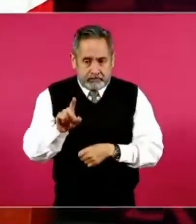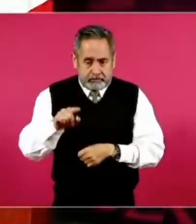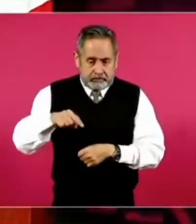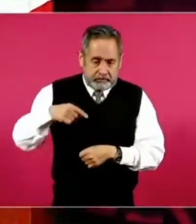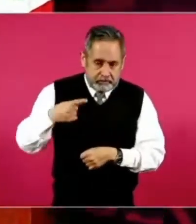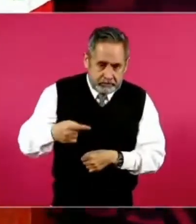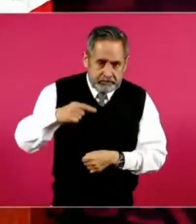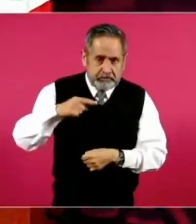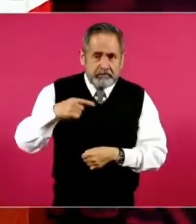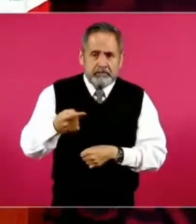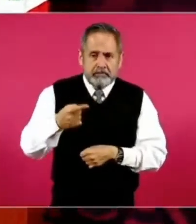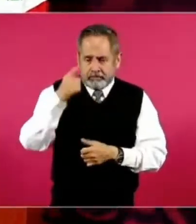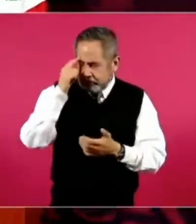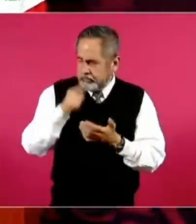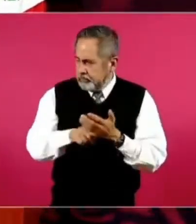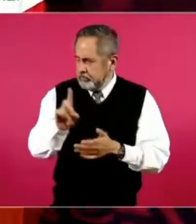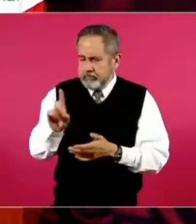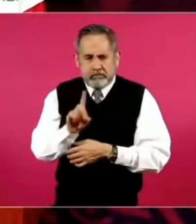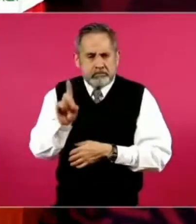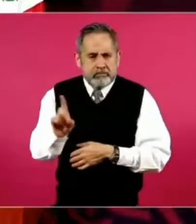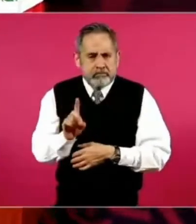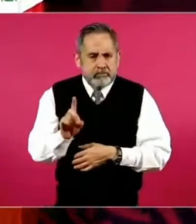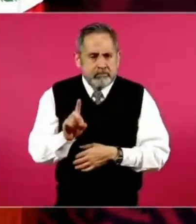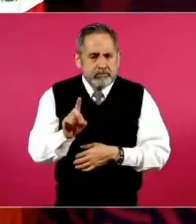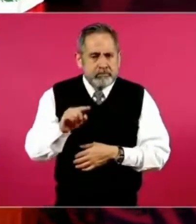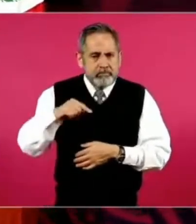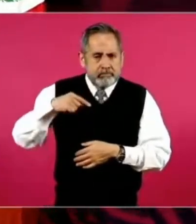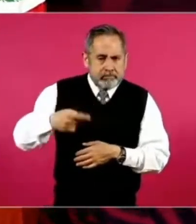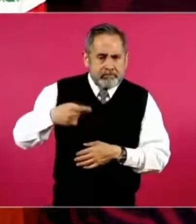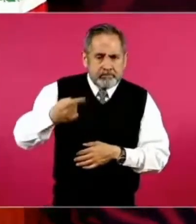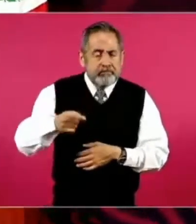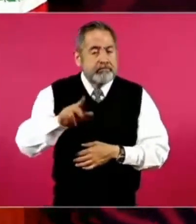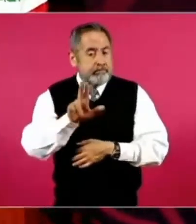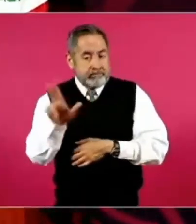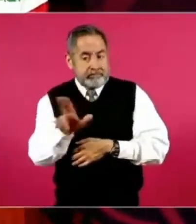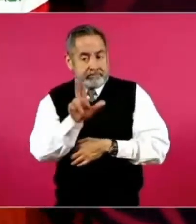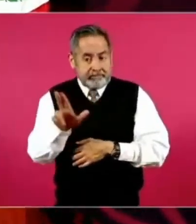Sí, creo que fue el domingo. Sí. Y el martes